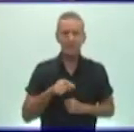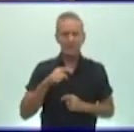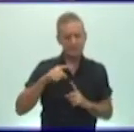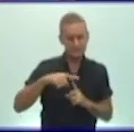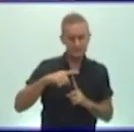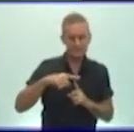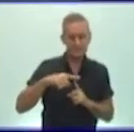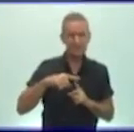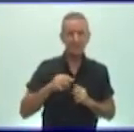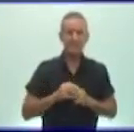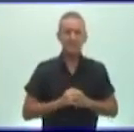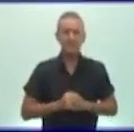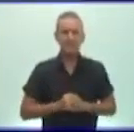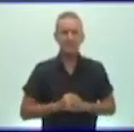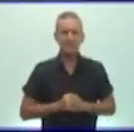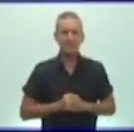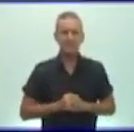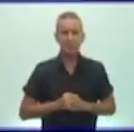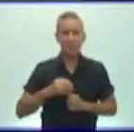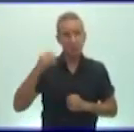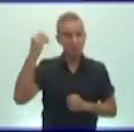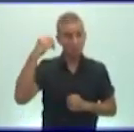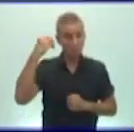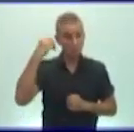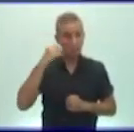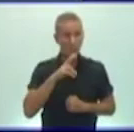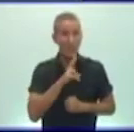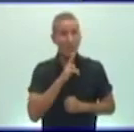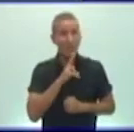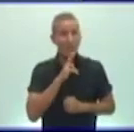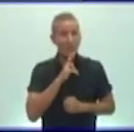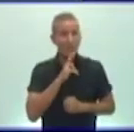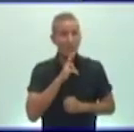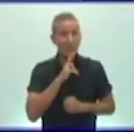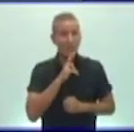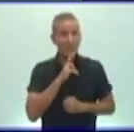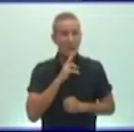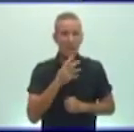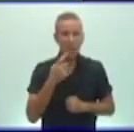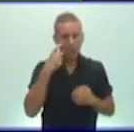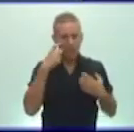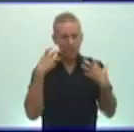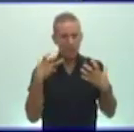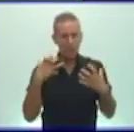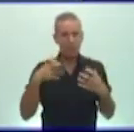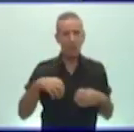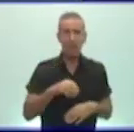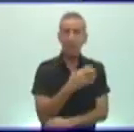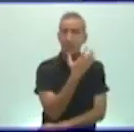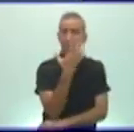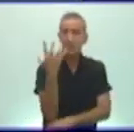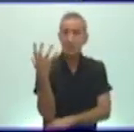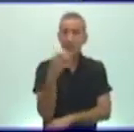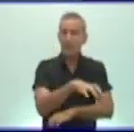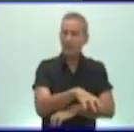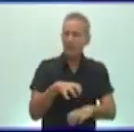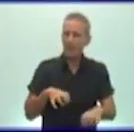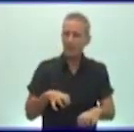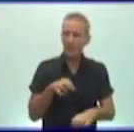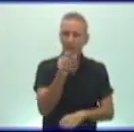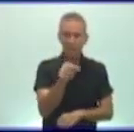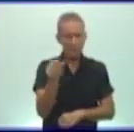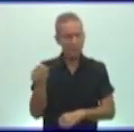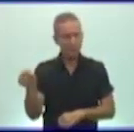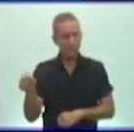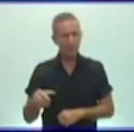actividad. Como sabes, el agua es un líquido vital para las plantas, animales y también para las personas.